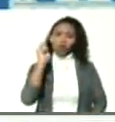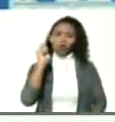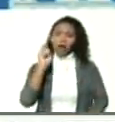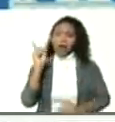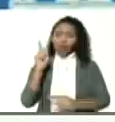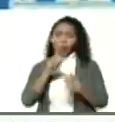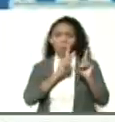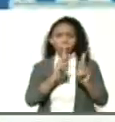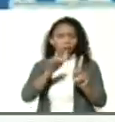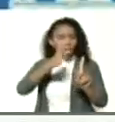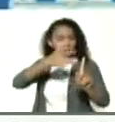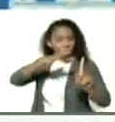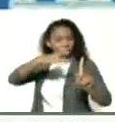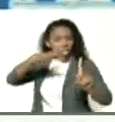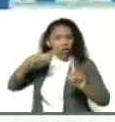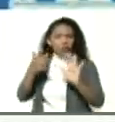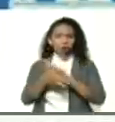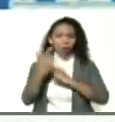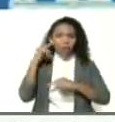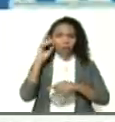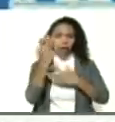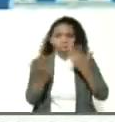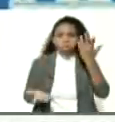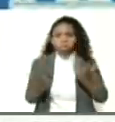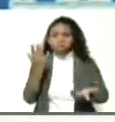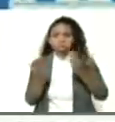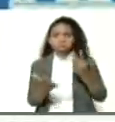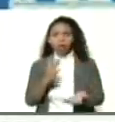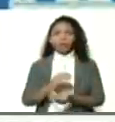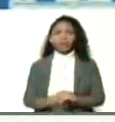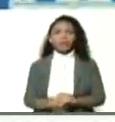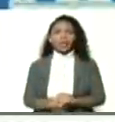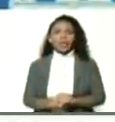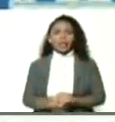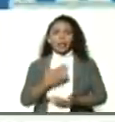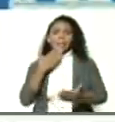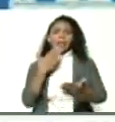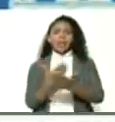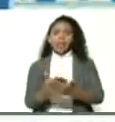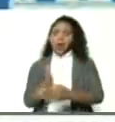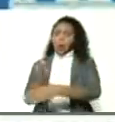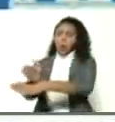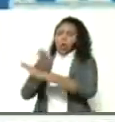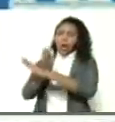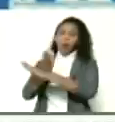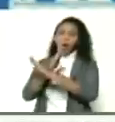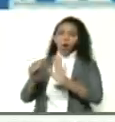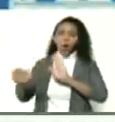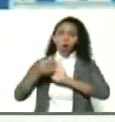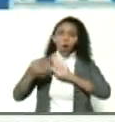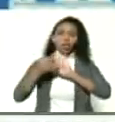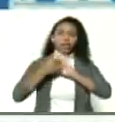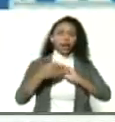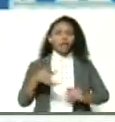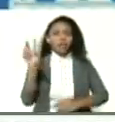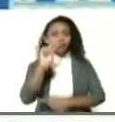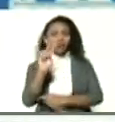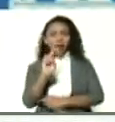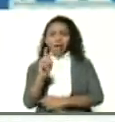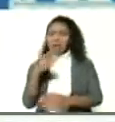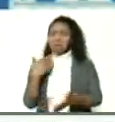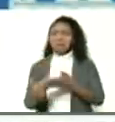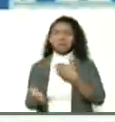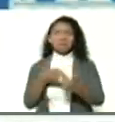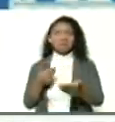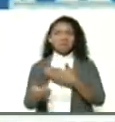sus planes perversos de desestabilización, de pedir un bloqueo criminal contra Venezuela, sin